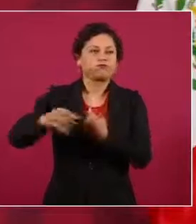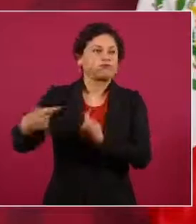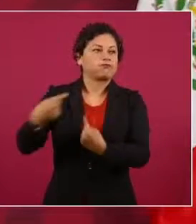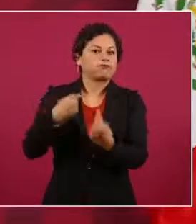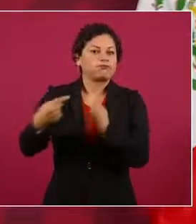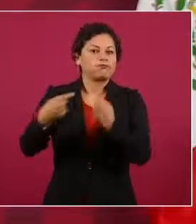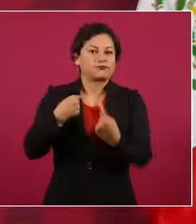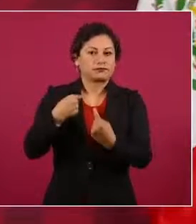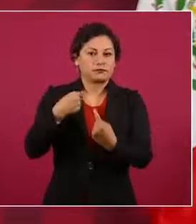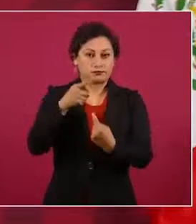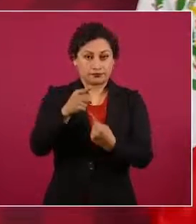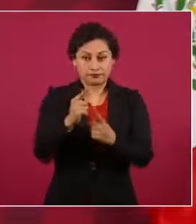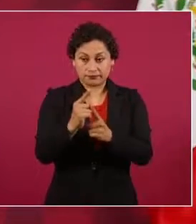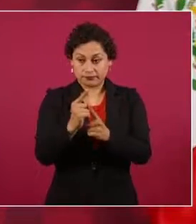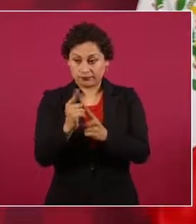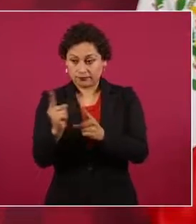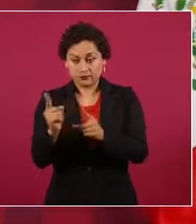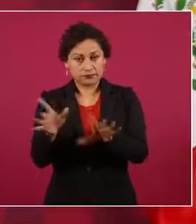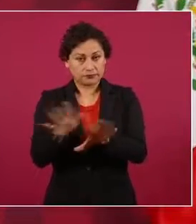cambian